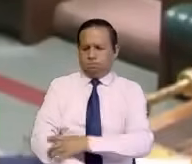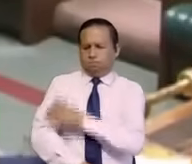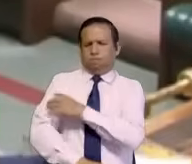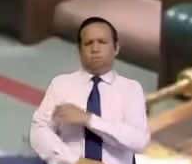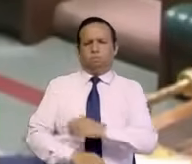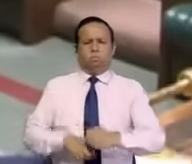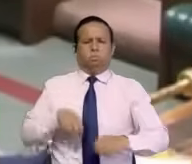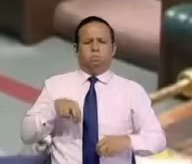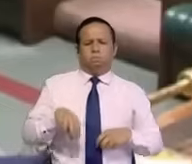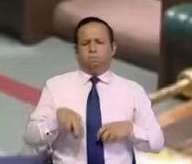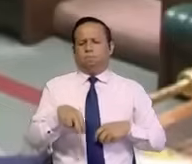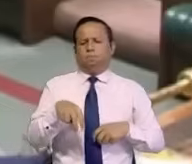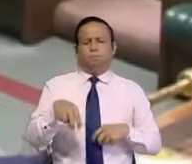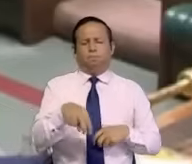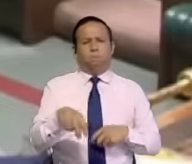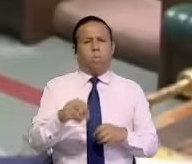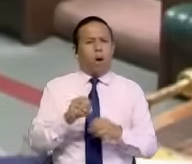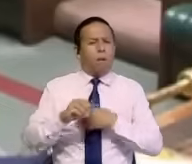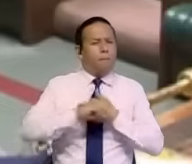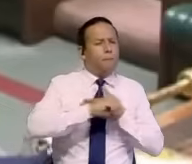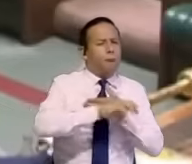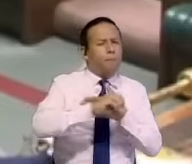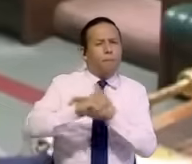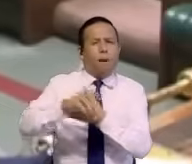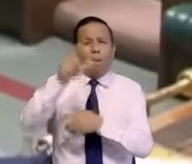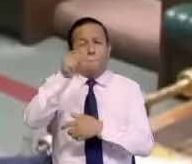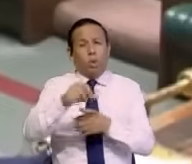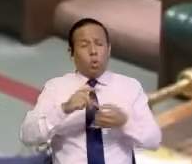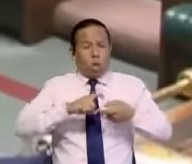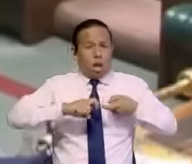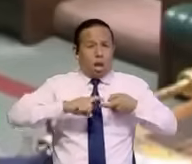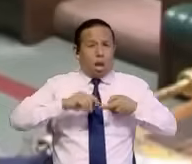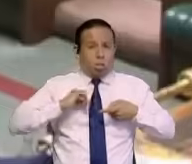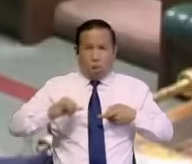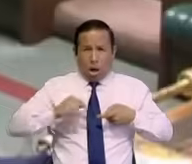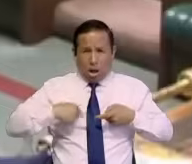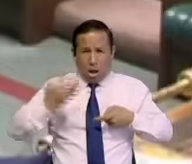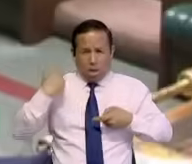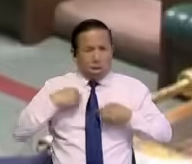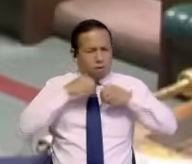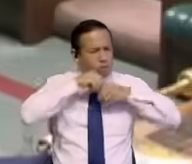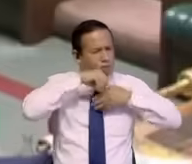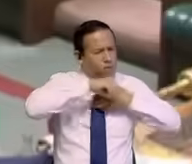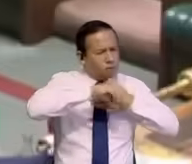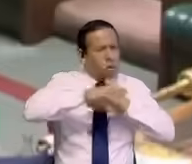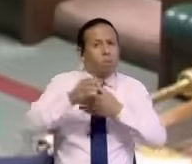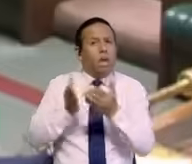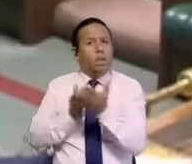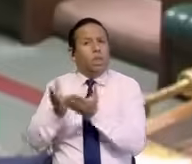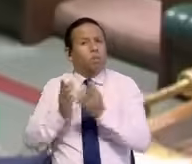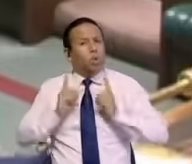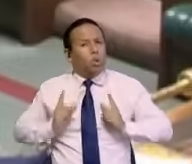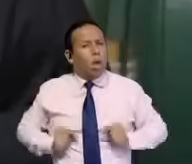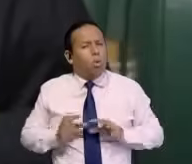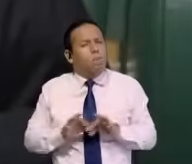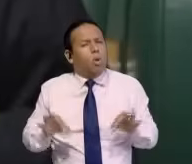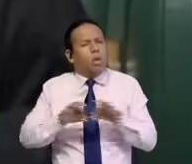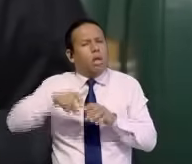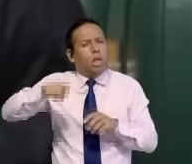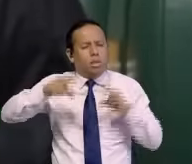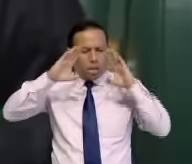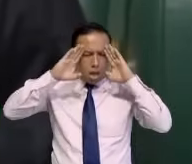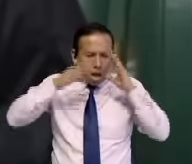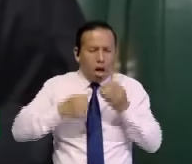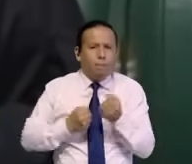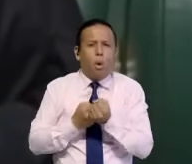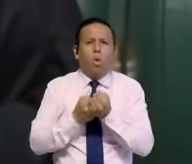mayor conciencia sobre los signos de la sepsis y para que el Servicio Nacional de Salud ofrezca mejores tratamientos y prótesis a las personas